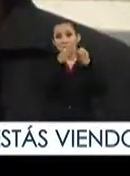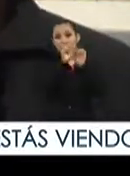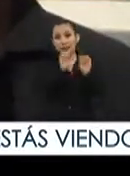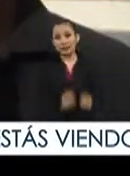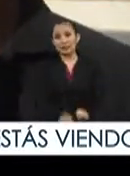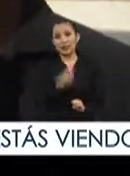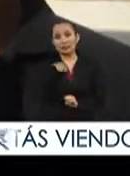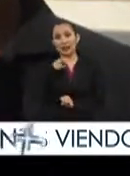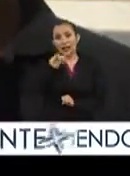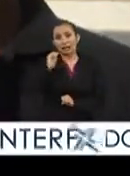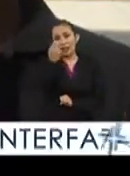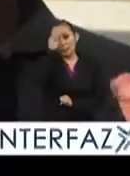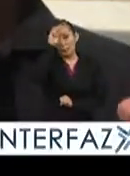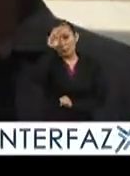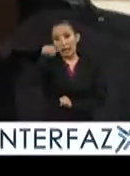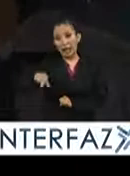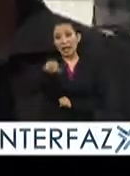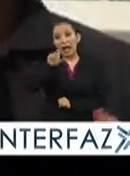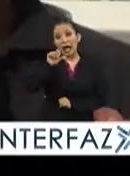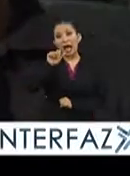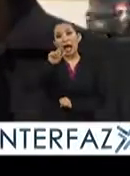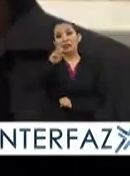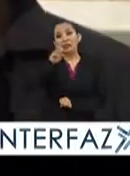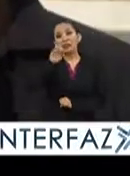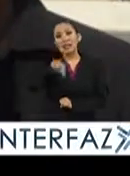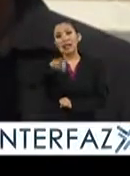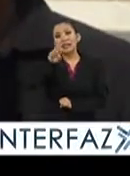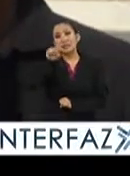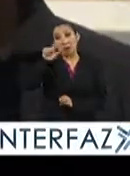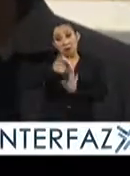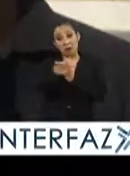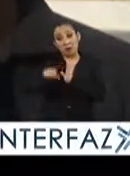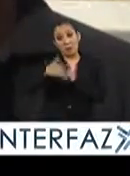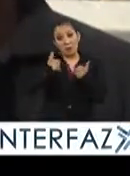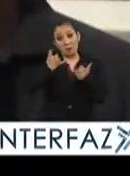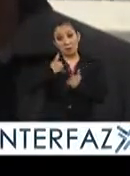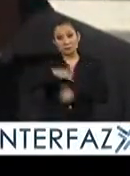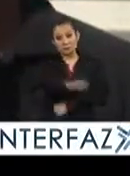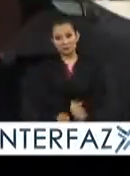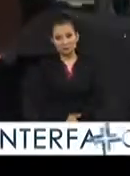Sistemas por el Tecnológico de Monterrey. Él es Adrián Rivera, un ejemplo para la juventud.